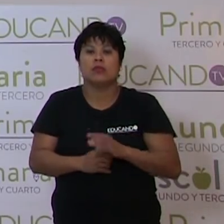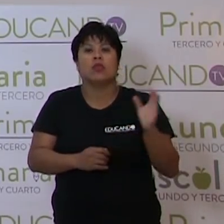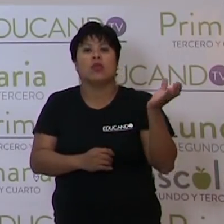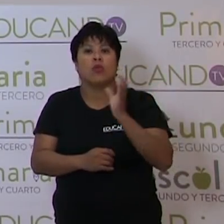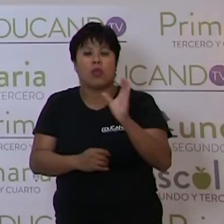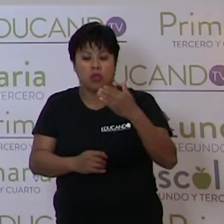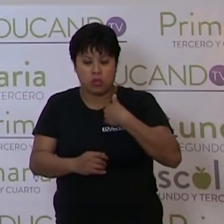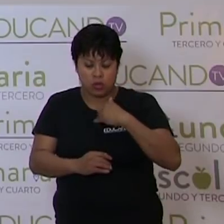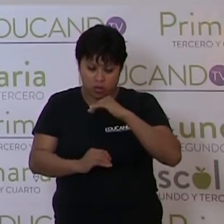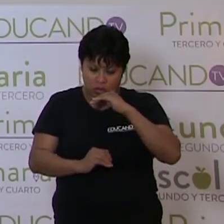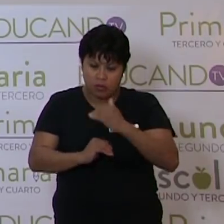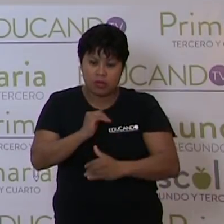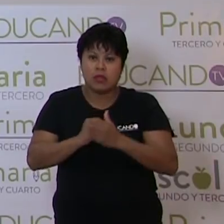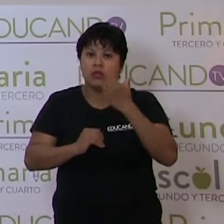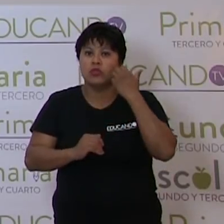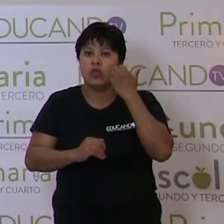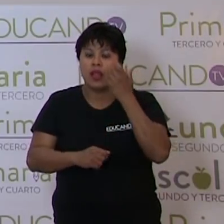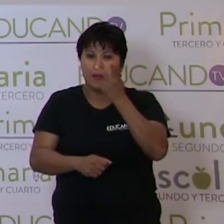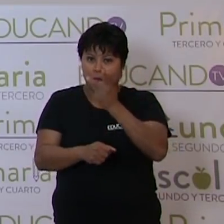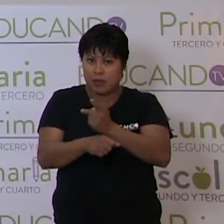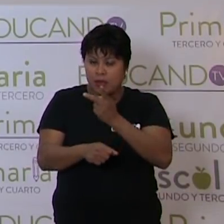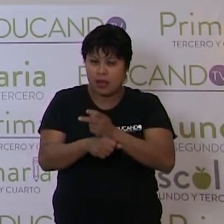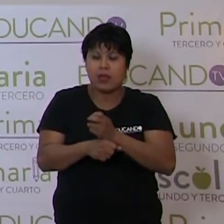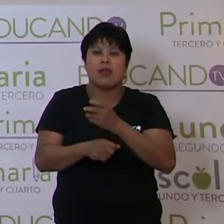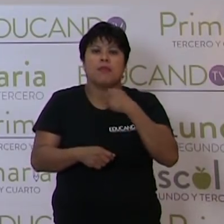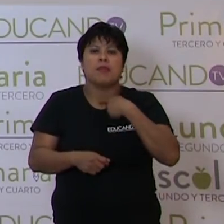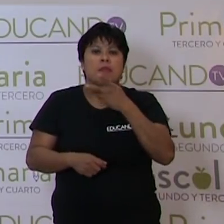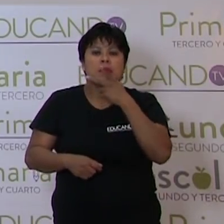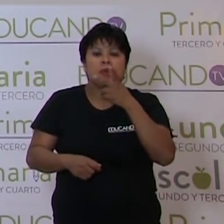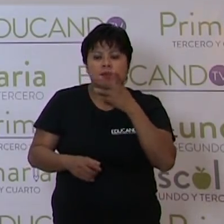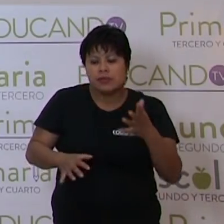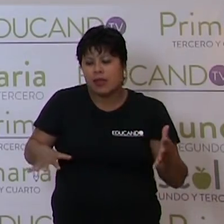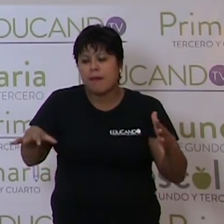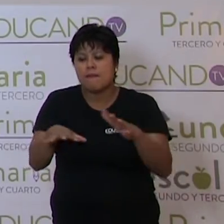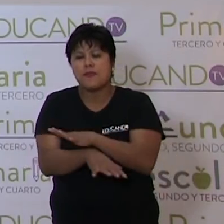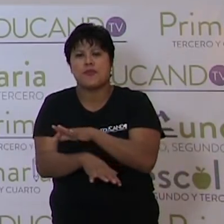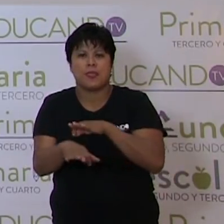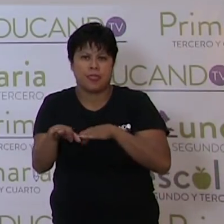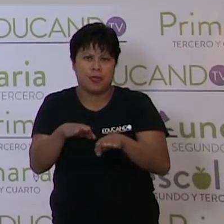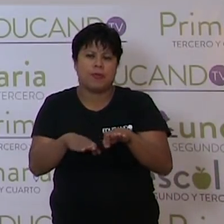cuando terminé la escuela primaria, mi papá se cambió de trabajo.